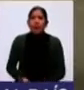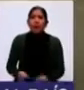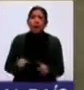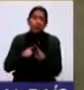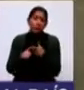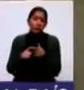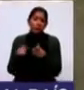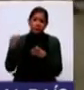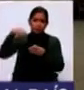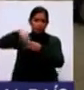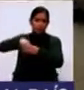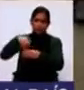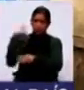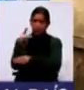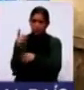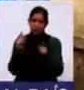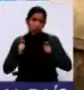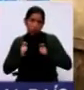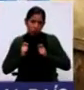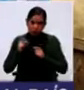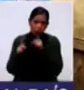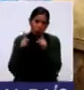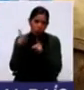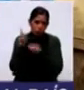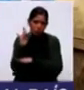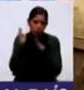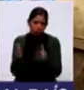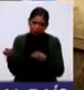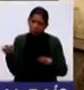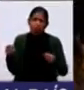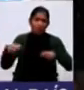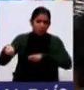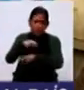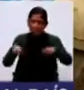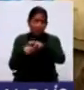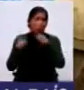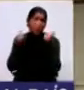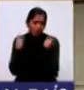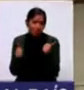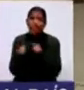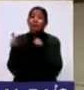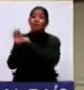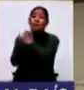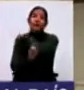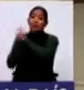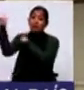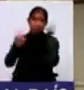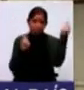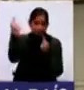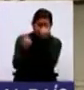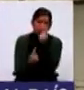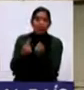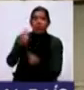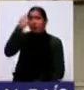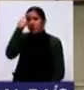turismo receptivo como para el turismo interno, promover la visita y de los sitios turísticos de Bolivia es una de las